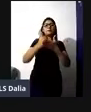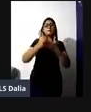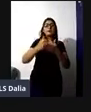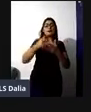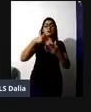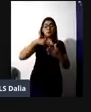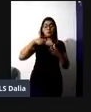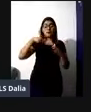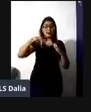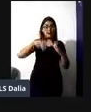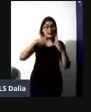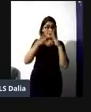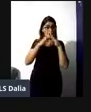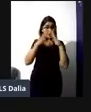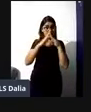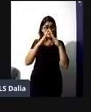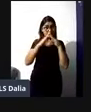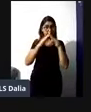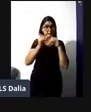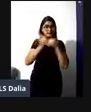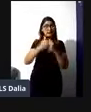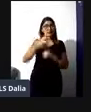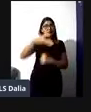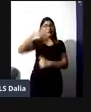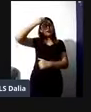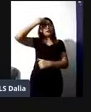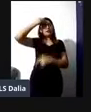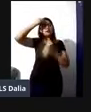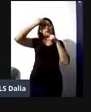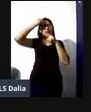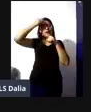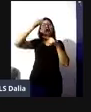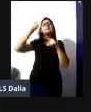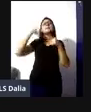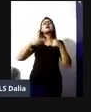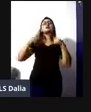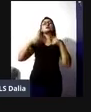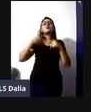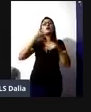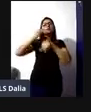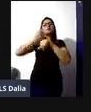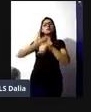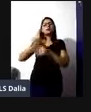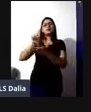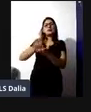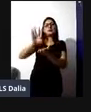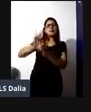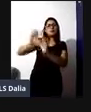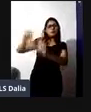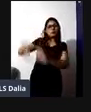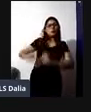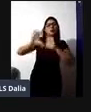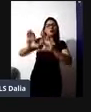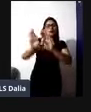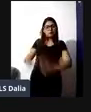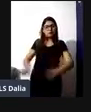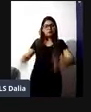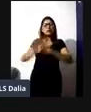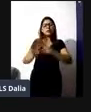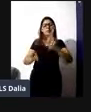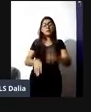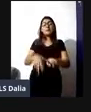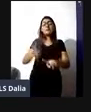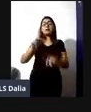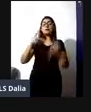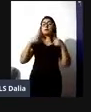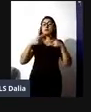casa que sí, el cuidador primario es muy importante, pero que quienes integran la familia,